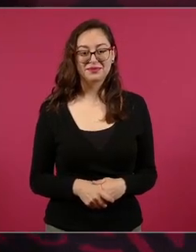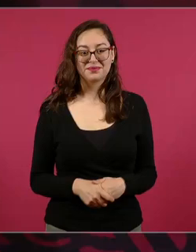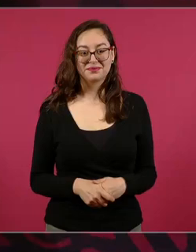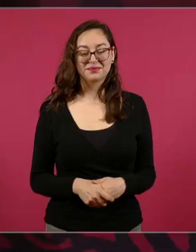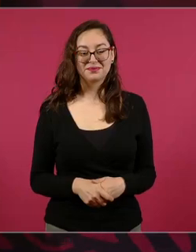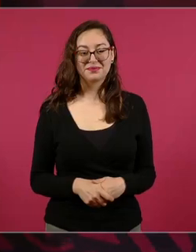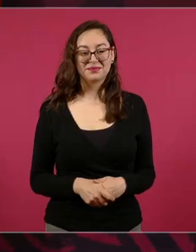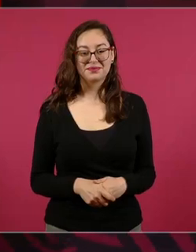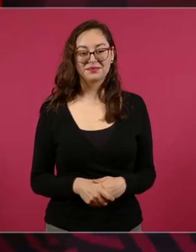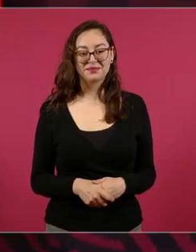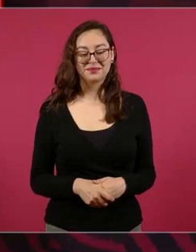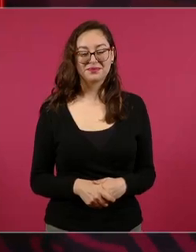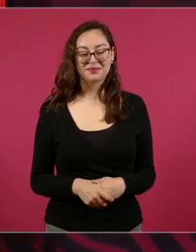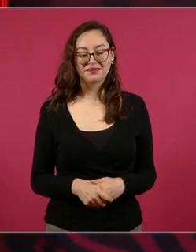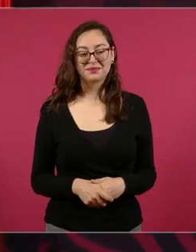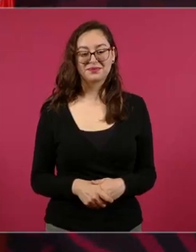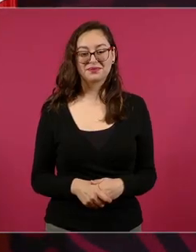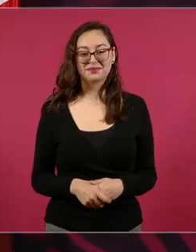Puro